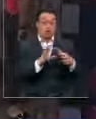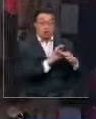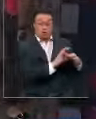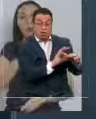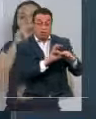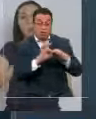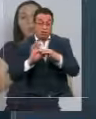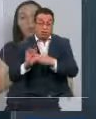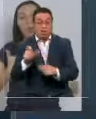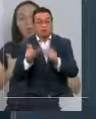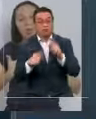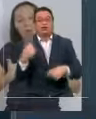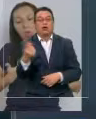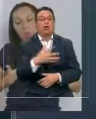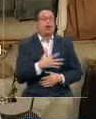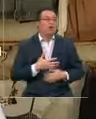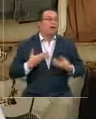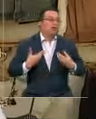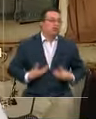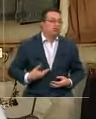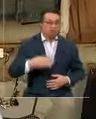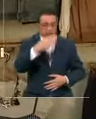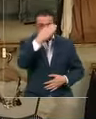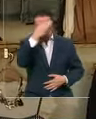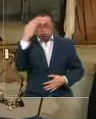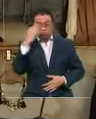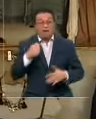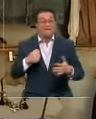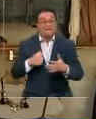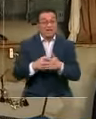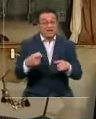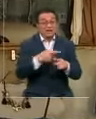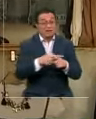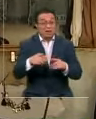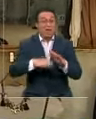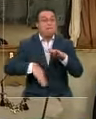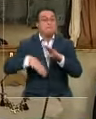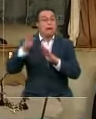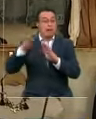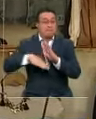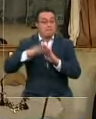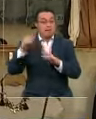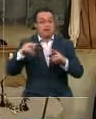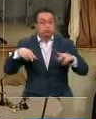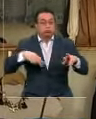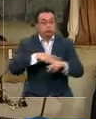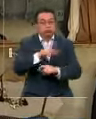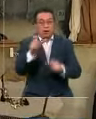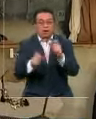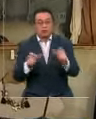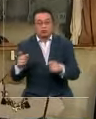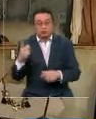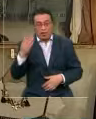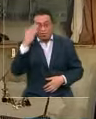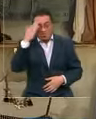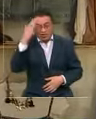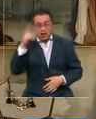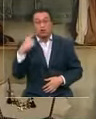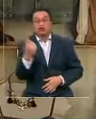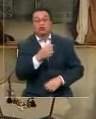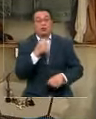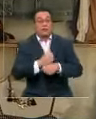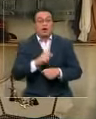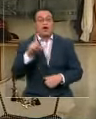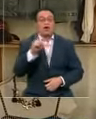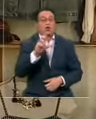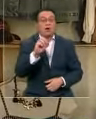de un año las personas se produce una fatiga pandémica. Los fines de semana es donde más tenemos transcurso de gente dentro del día, ya que mucha gente trabaja